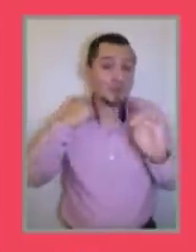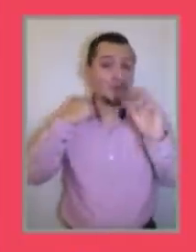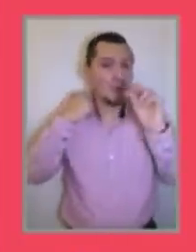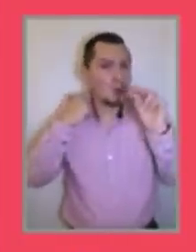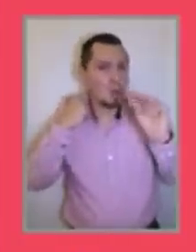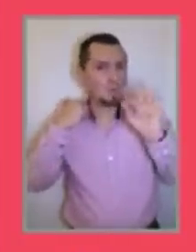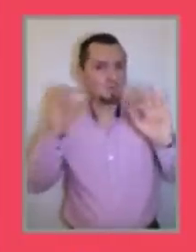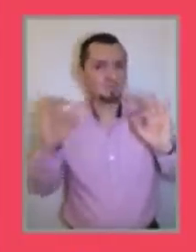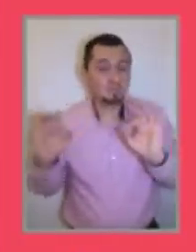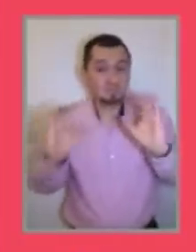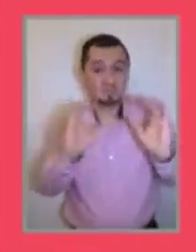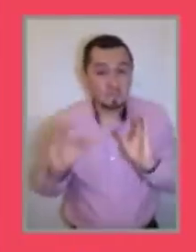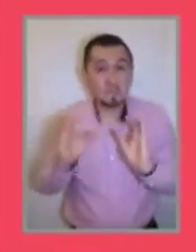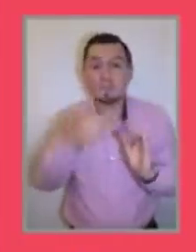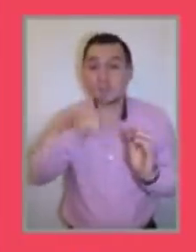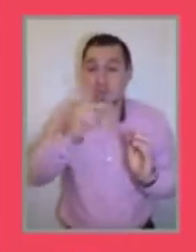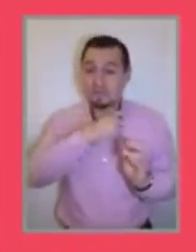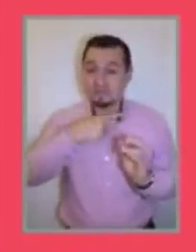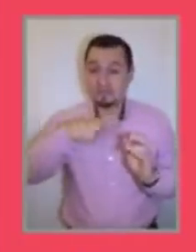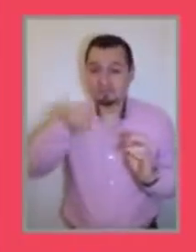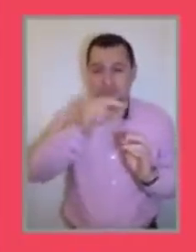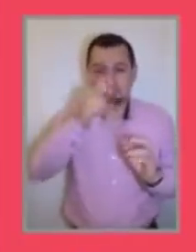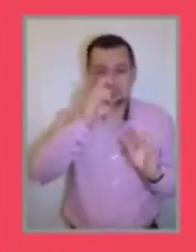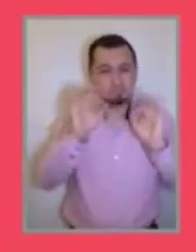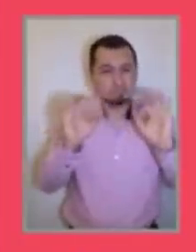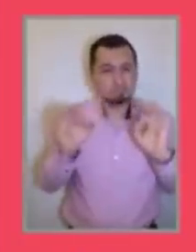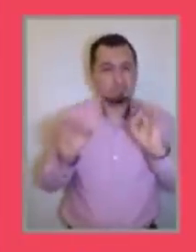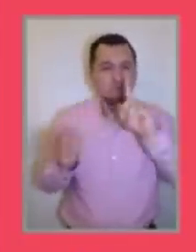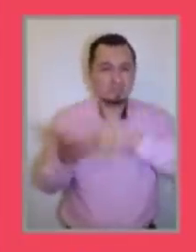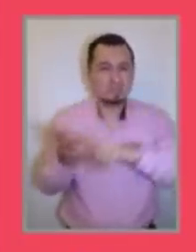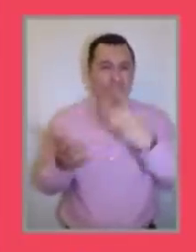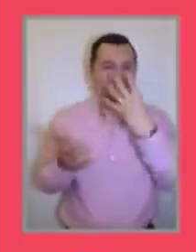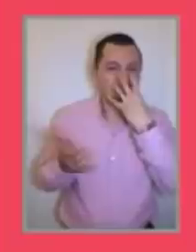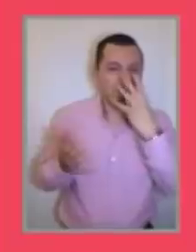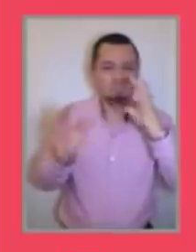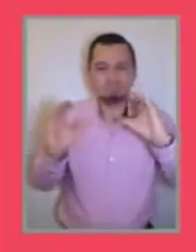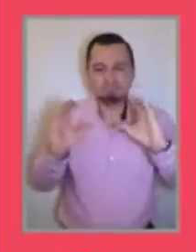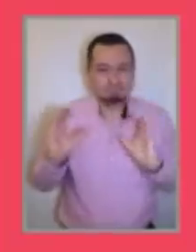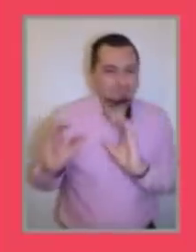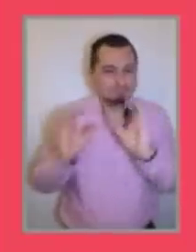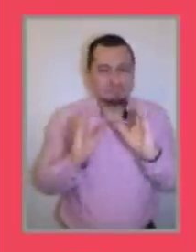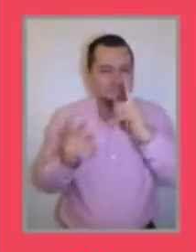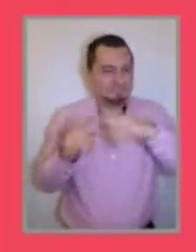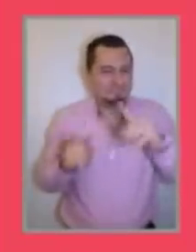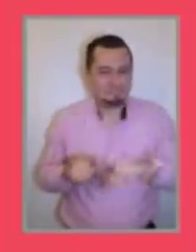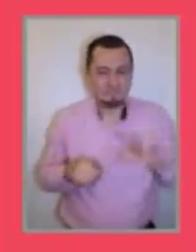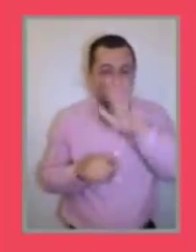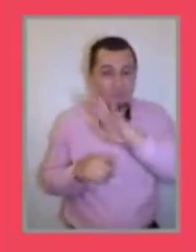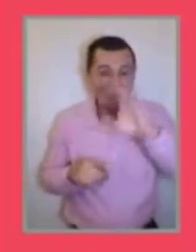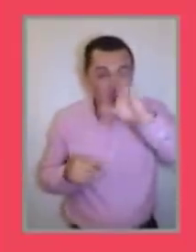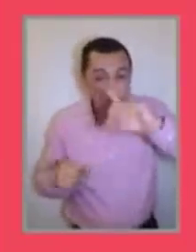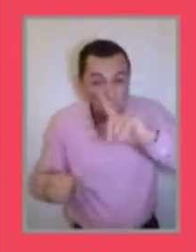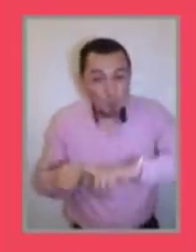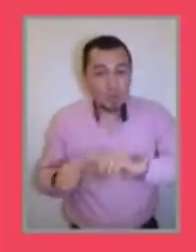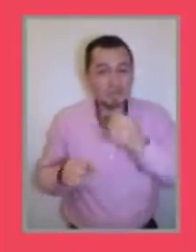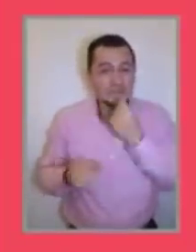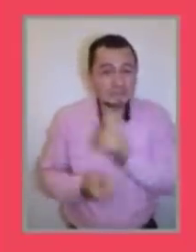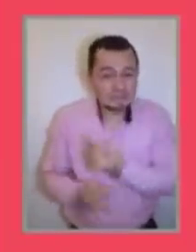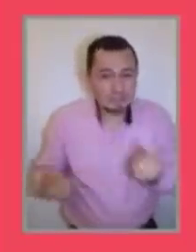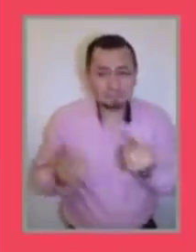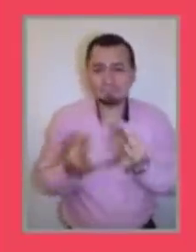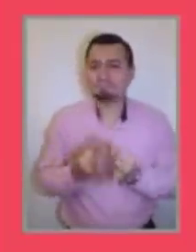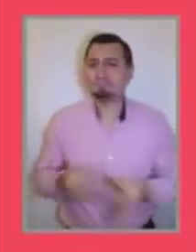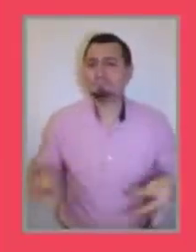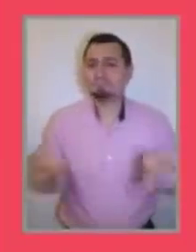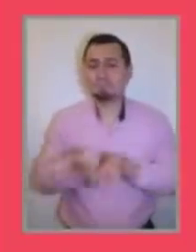las indicaciones y mitigando ese riesgo de tal manera que no se disparen los incidentes. La juventud y la niñez, pues, es esencial que